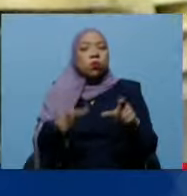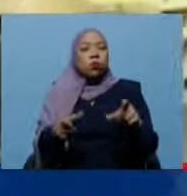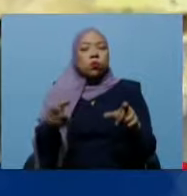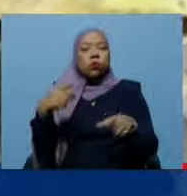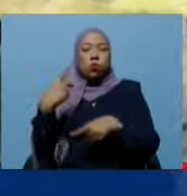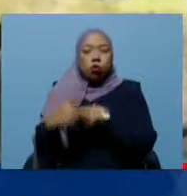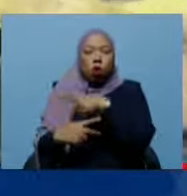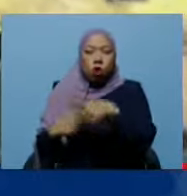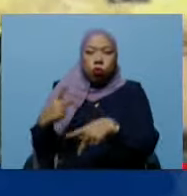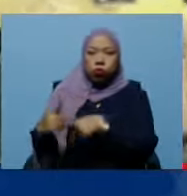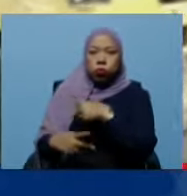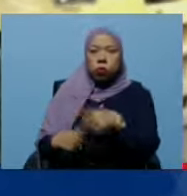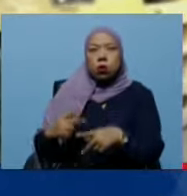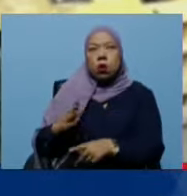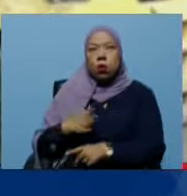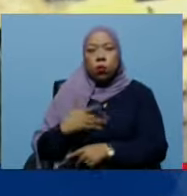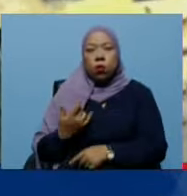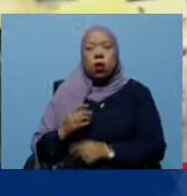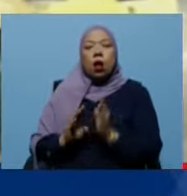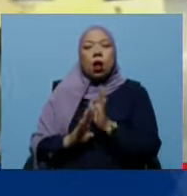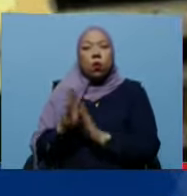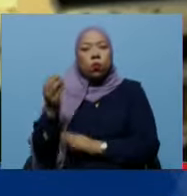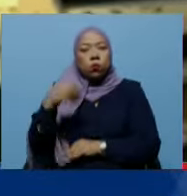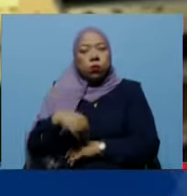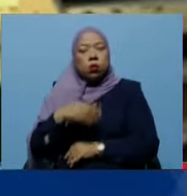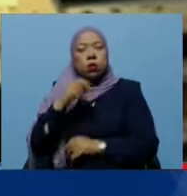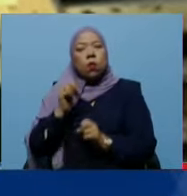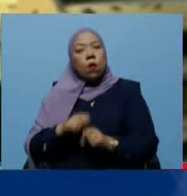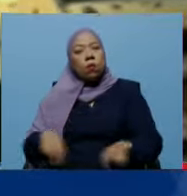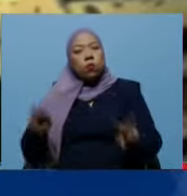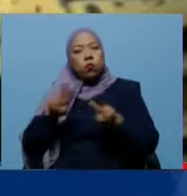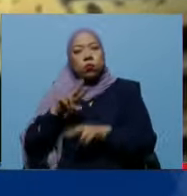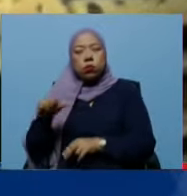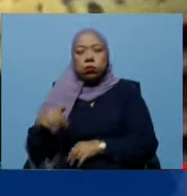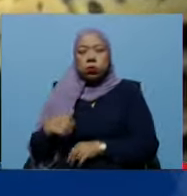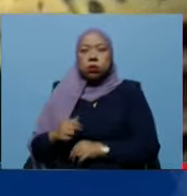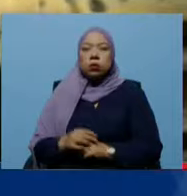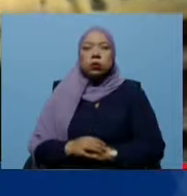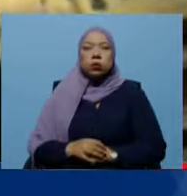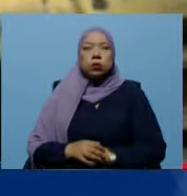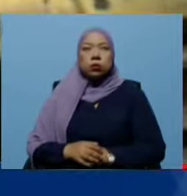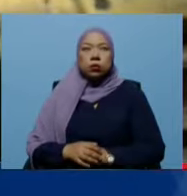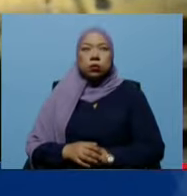línea de producción para poder seguir avanzando y dándole valor agregado a nuestra patria.